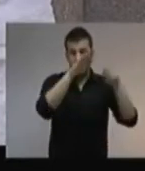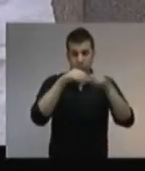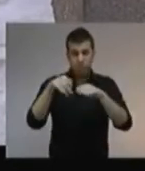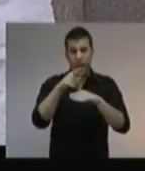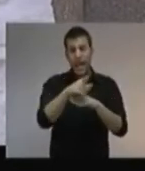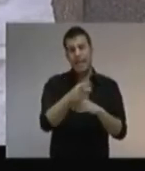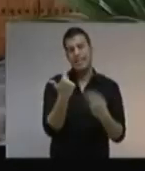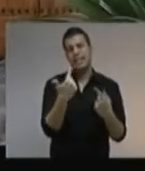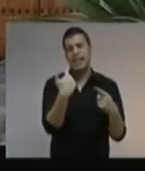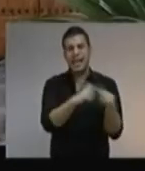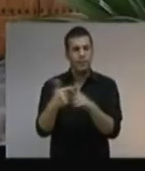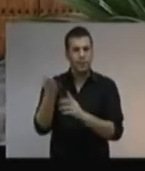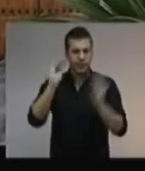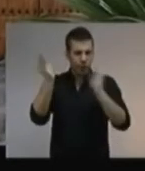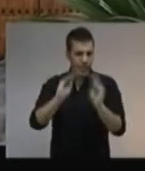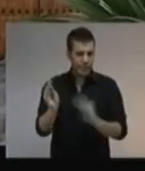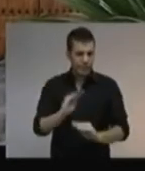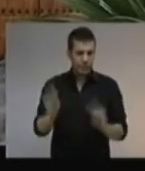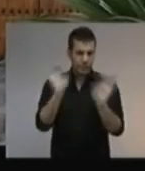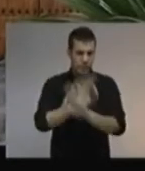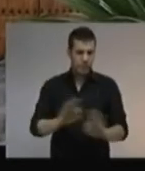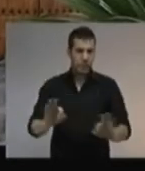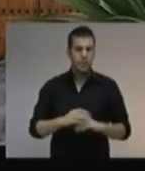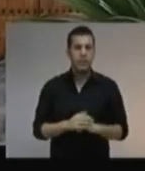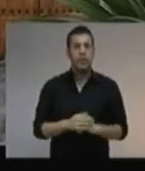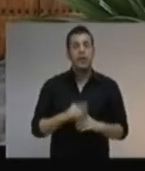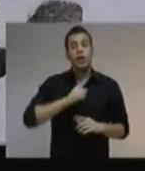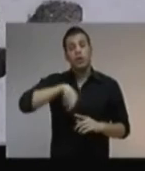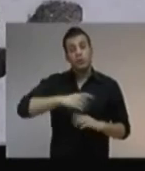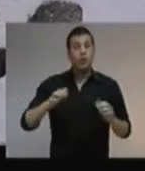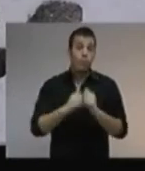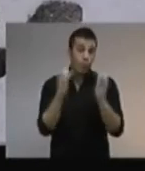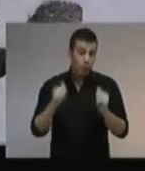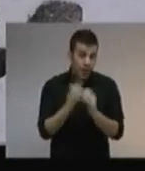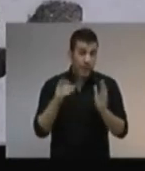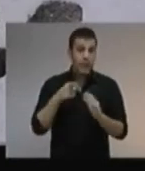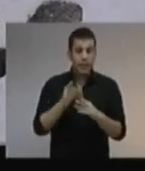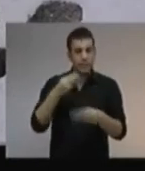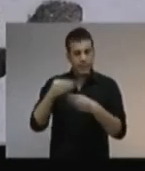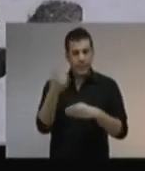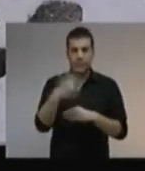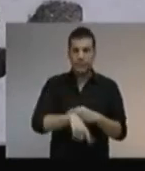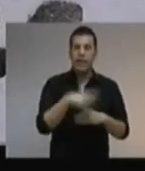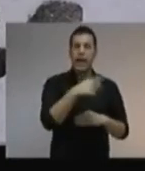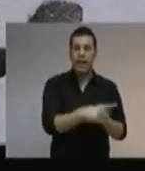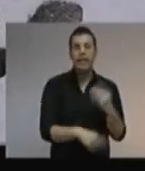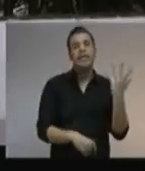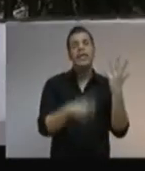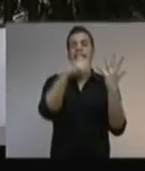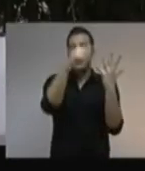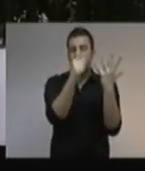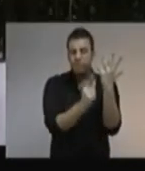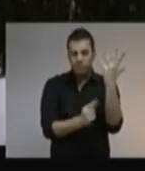no tienen otros elementos decorativos que la cantería basáltica de nuestros volcanes y la madera del pino